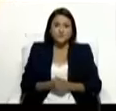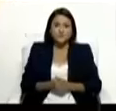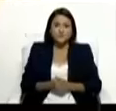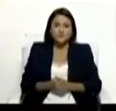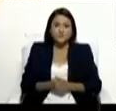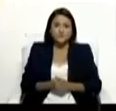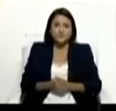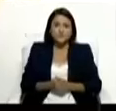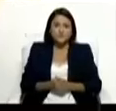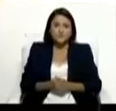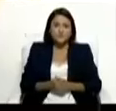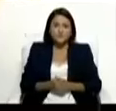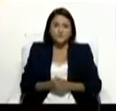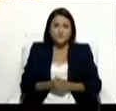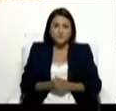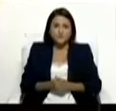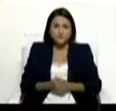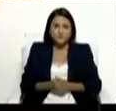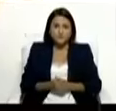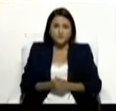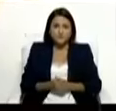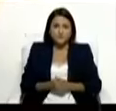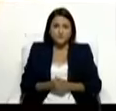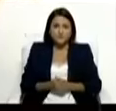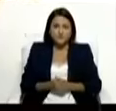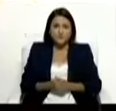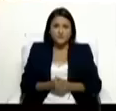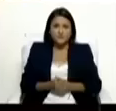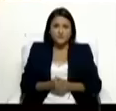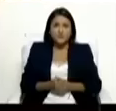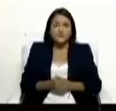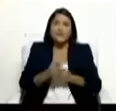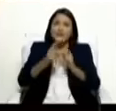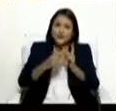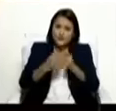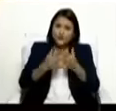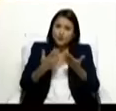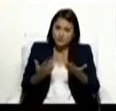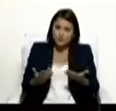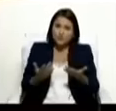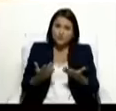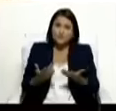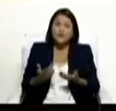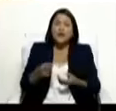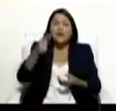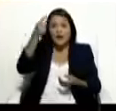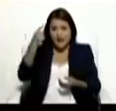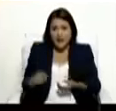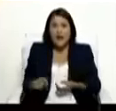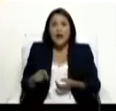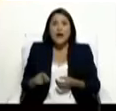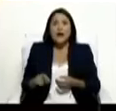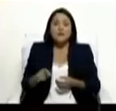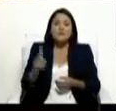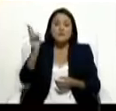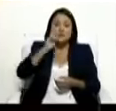pedir que la Sala Constitucional ampare el derecho que tiene Venezuela a